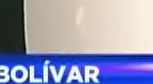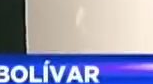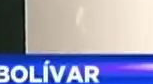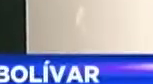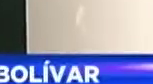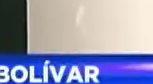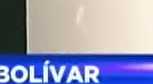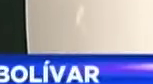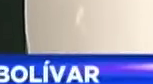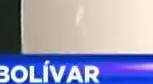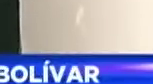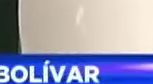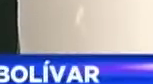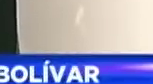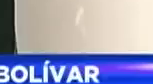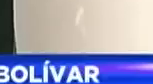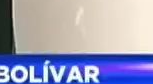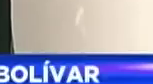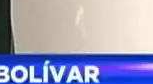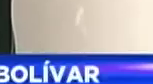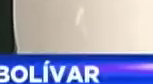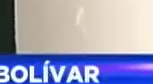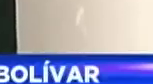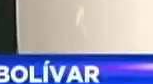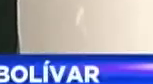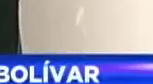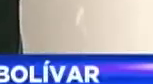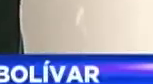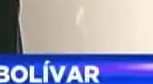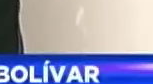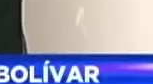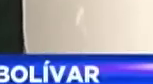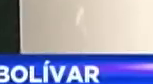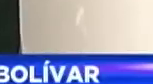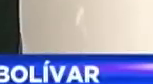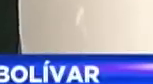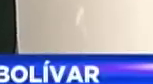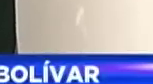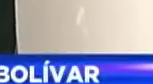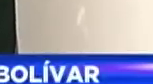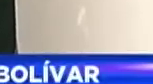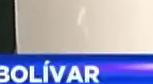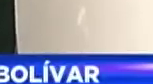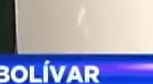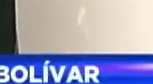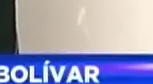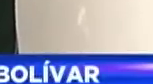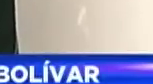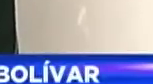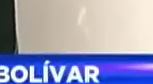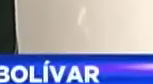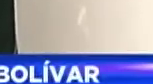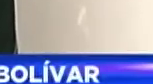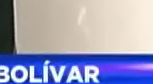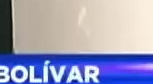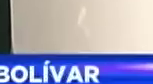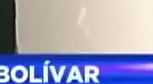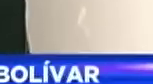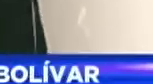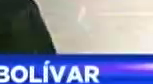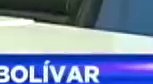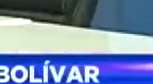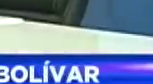se daría en enero. ¿Ustedes manejan la posibilidad frente a este escenario de adelantar la juramentación por parte del candidato